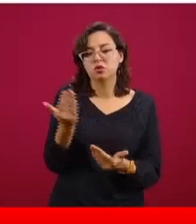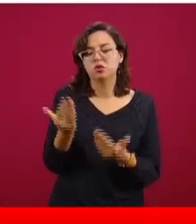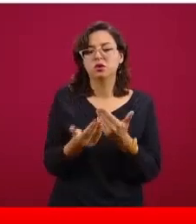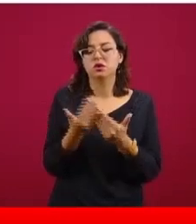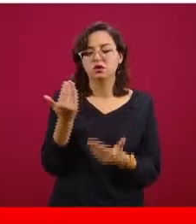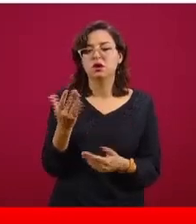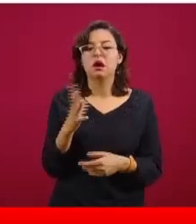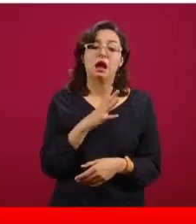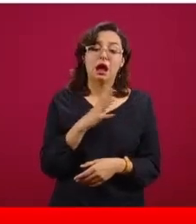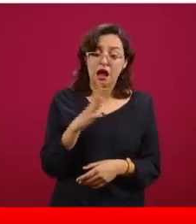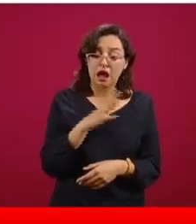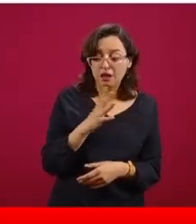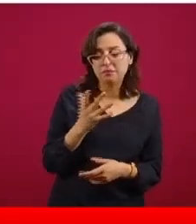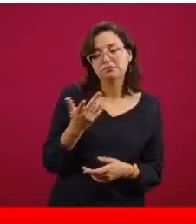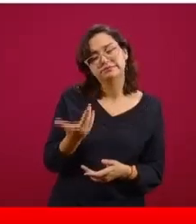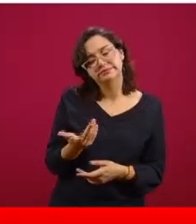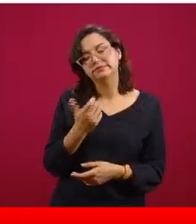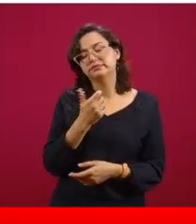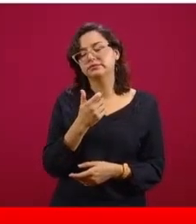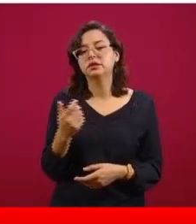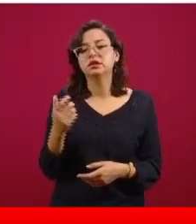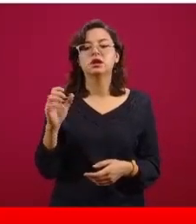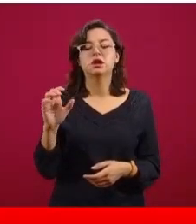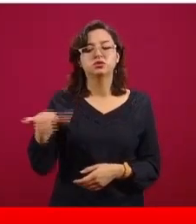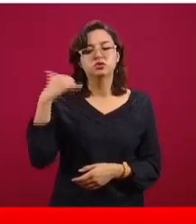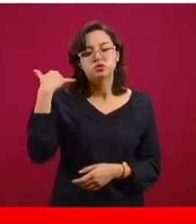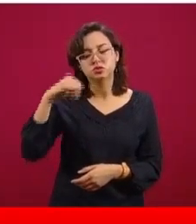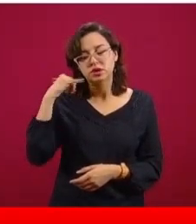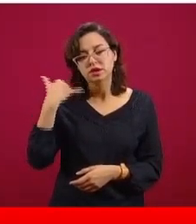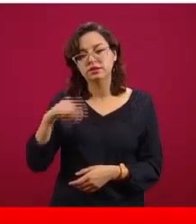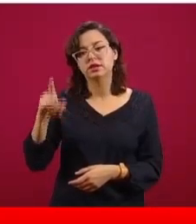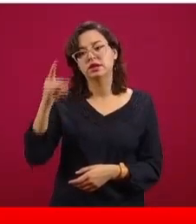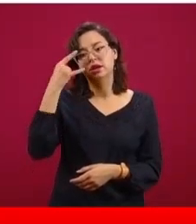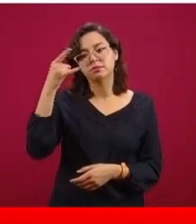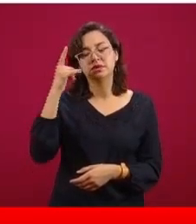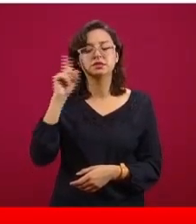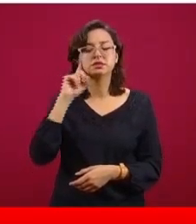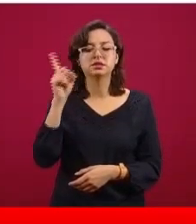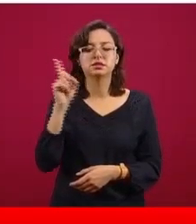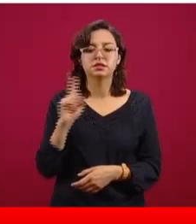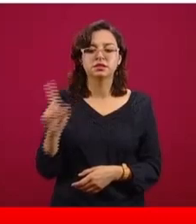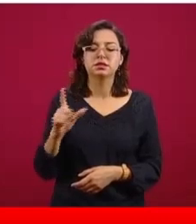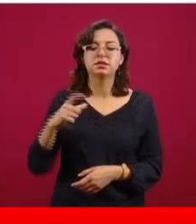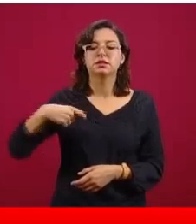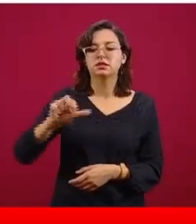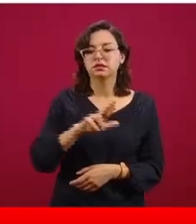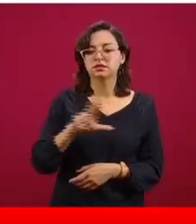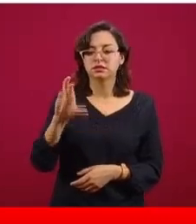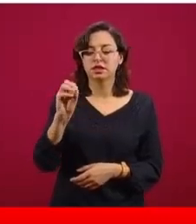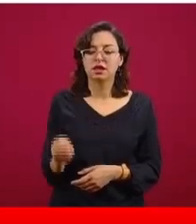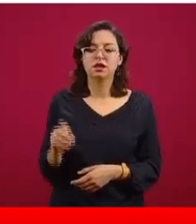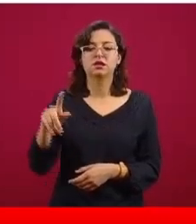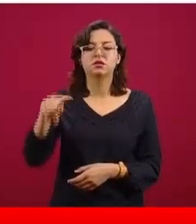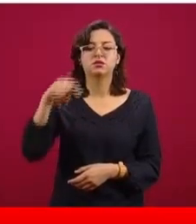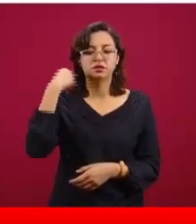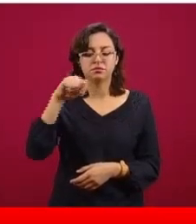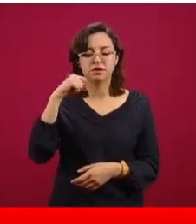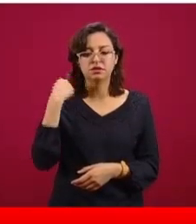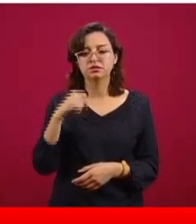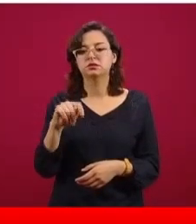bajos afortunadamente yucatán campeche zacatecas nayarit interna rota vasco con lima chihuahua